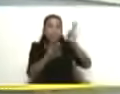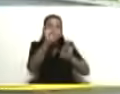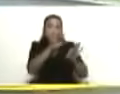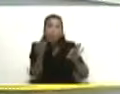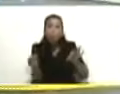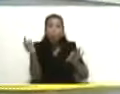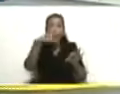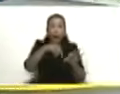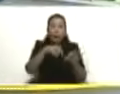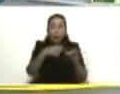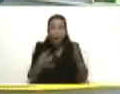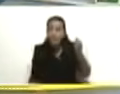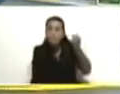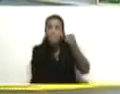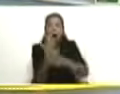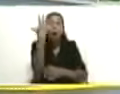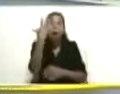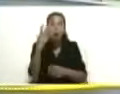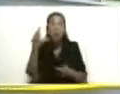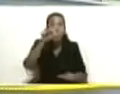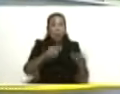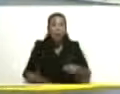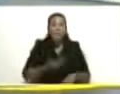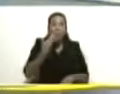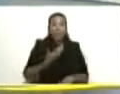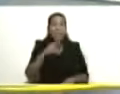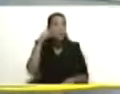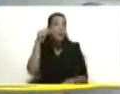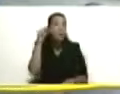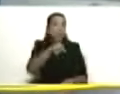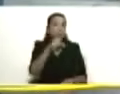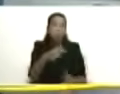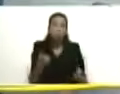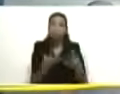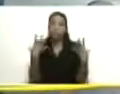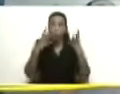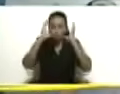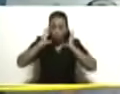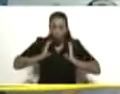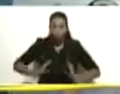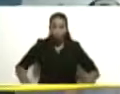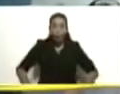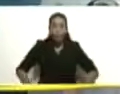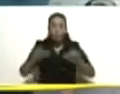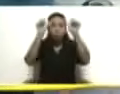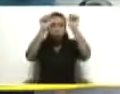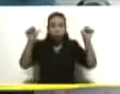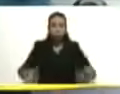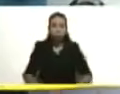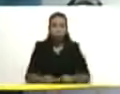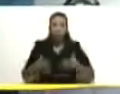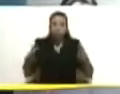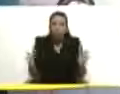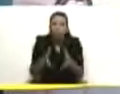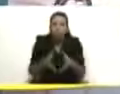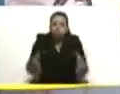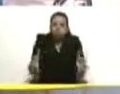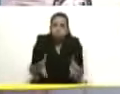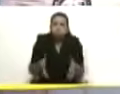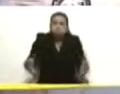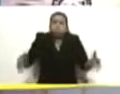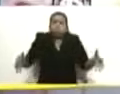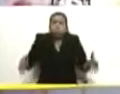es la sustancia fundamental para que actúe sobre todo nuestro sistema en la desinflamación. ¿Qué nos